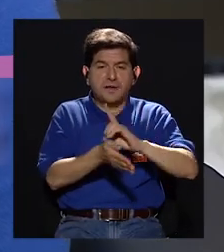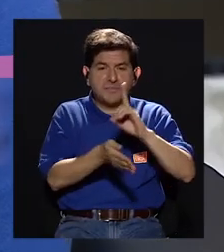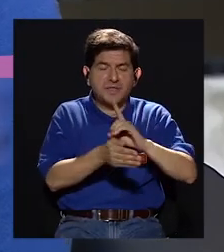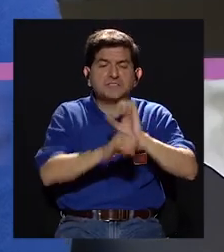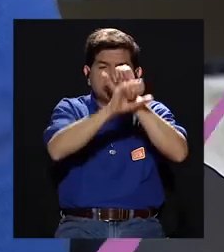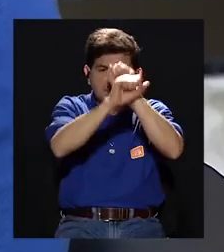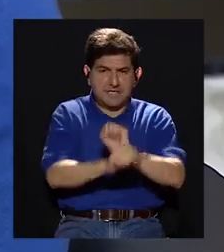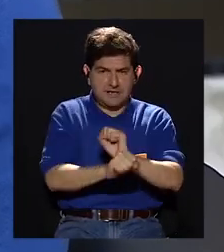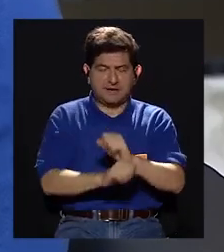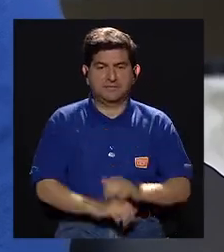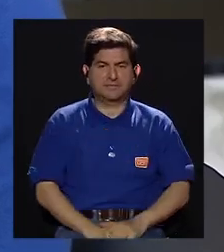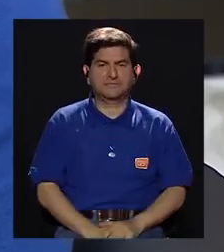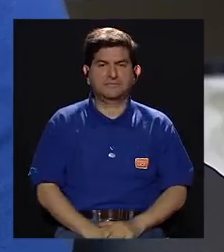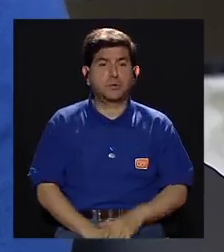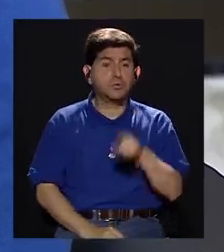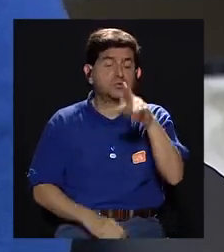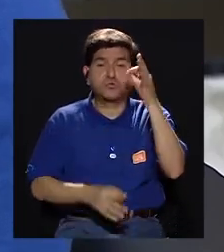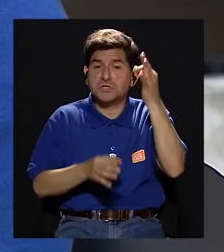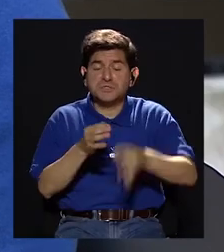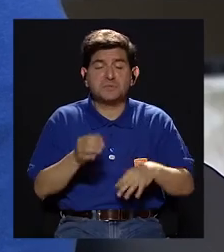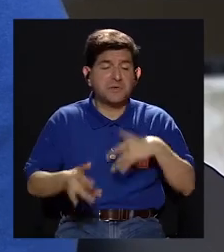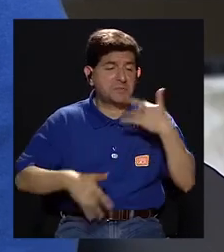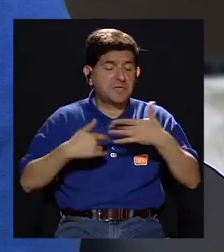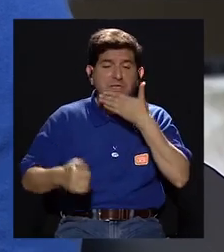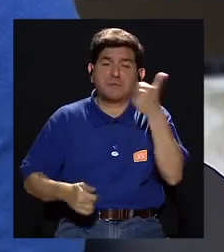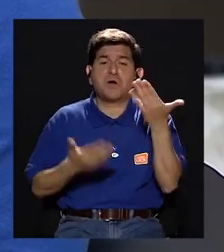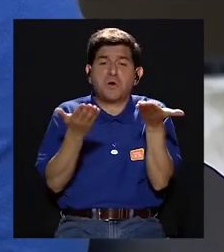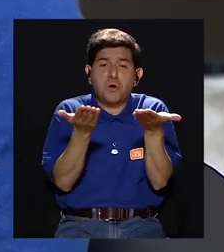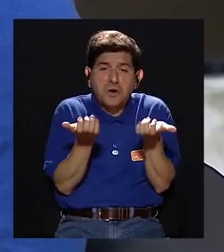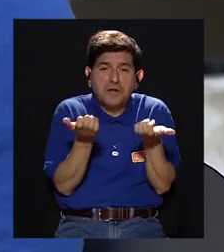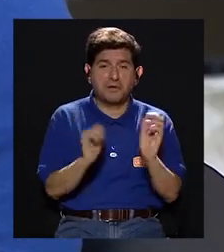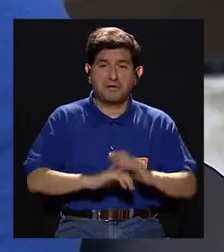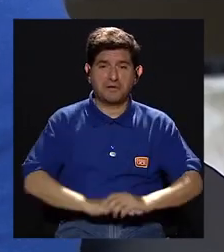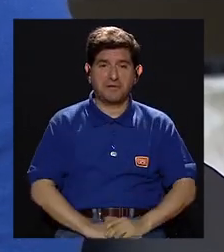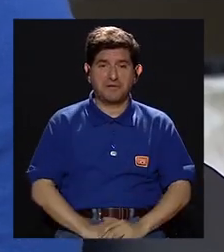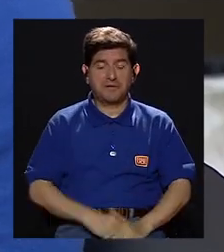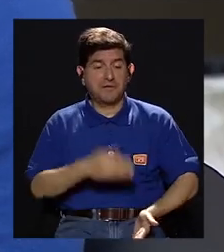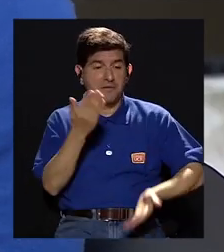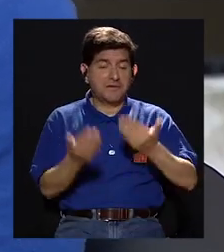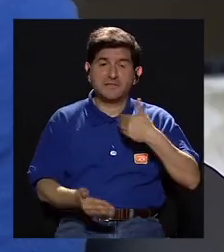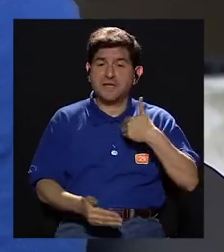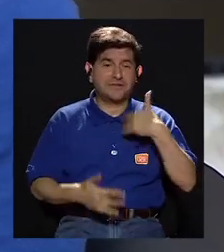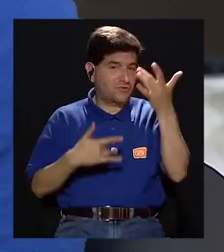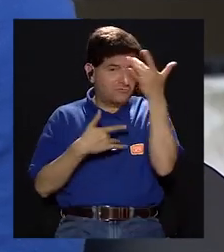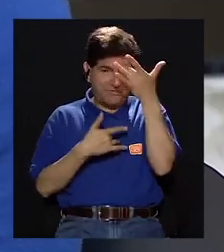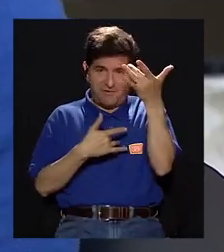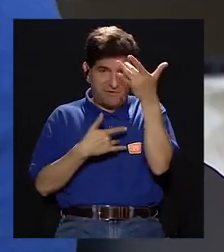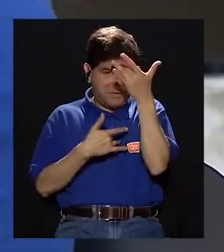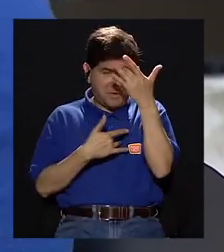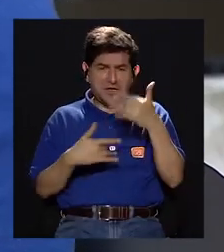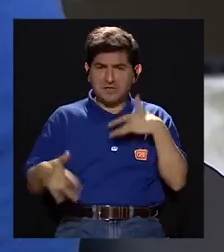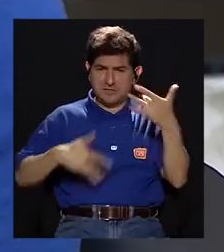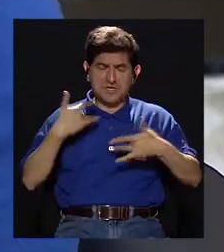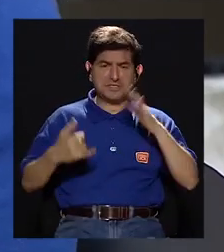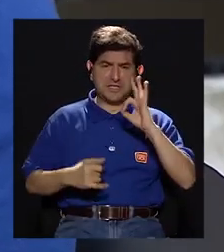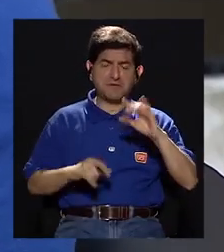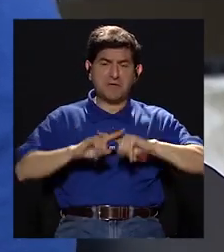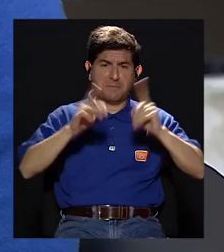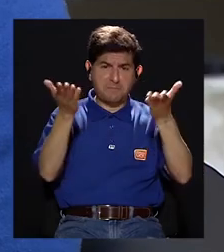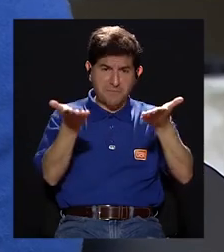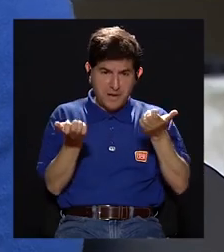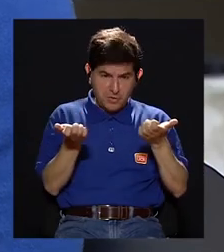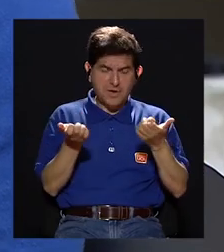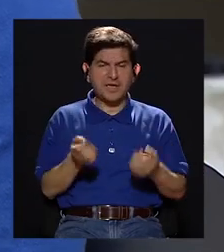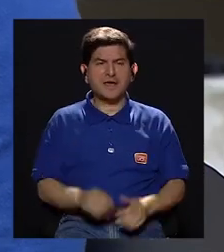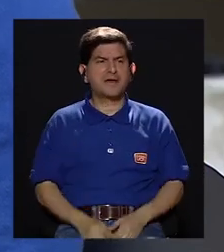Entonces, a como vos podés simplemente querer sentirte un poco mejor y tal vez no tenés ninguna enfermedad, te sentís bien,